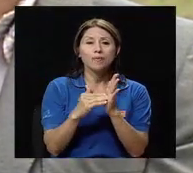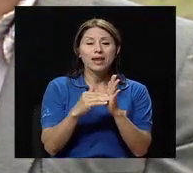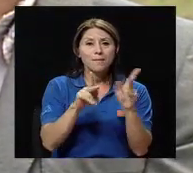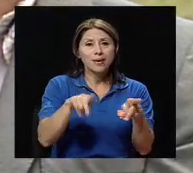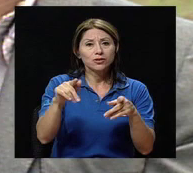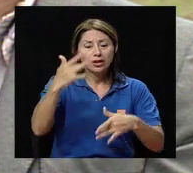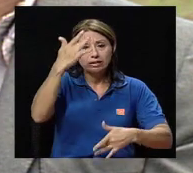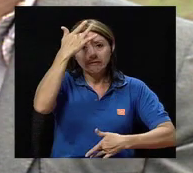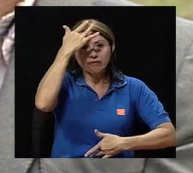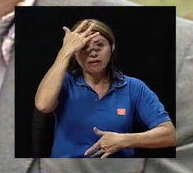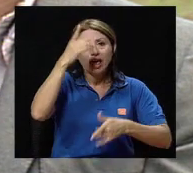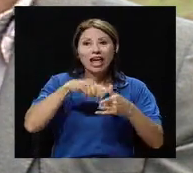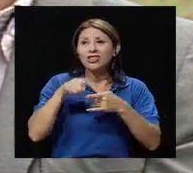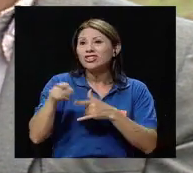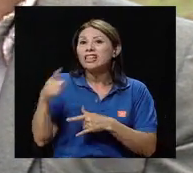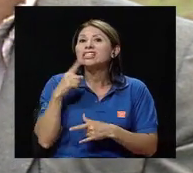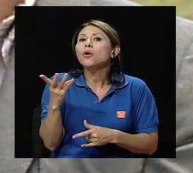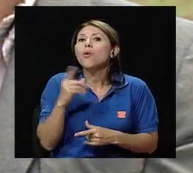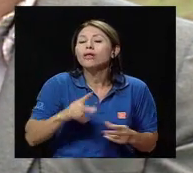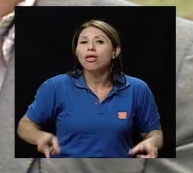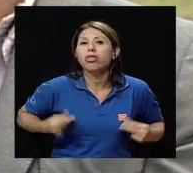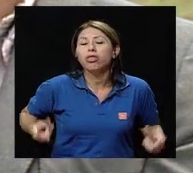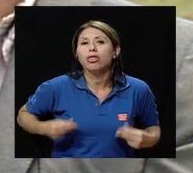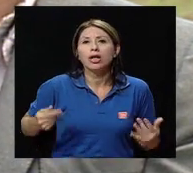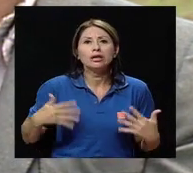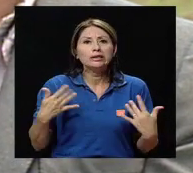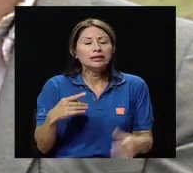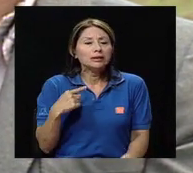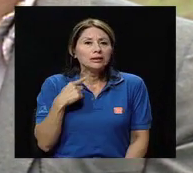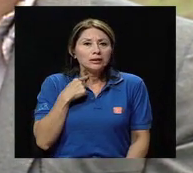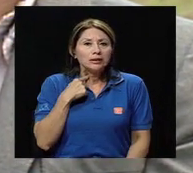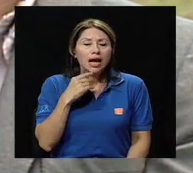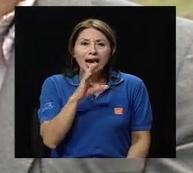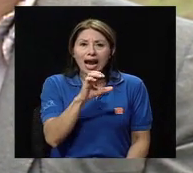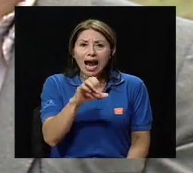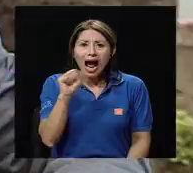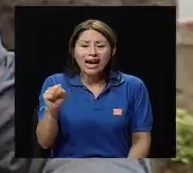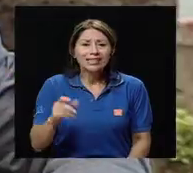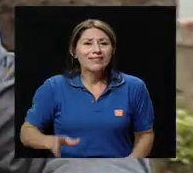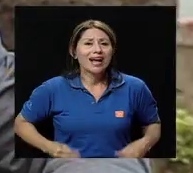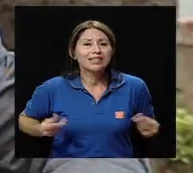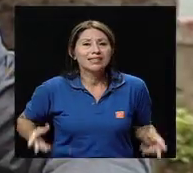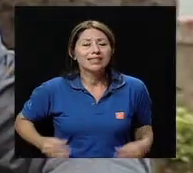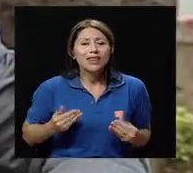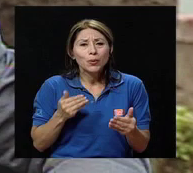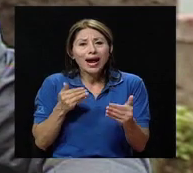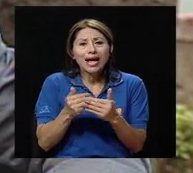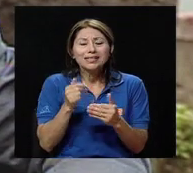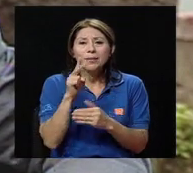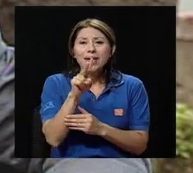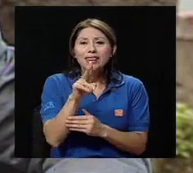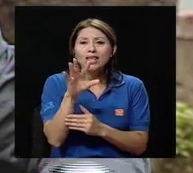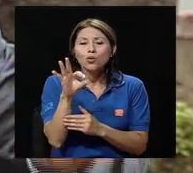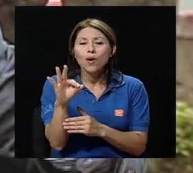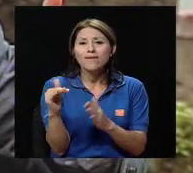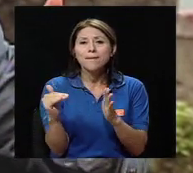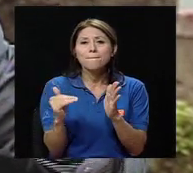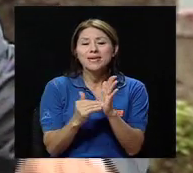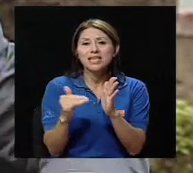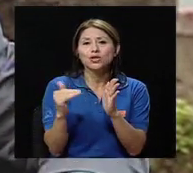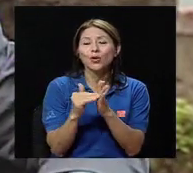da los datos eran escalofriantes. Estaba la caja gastando casi 29 millones de dólares,